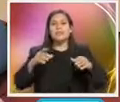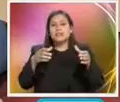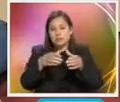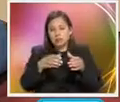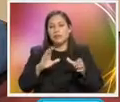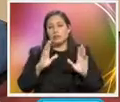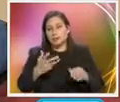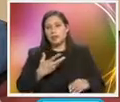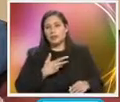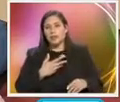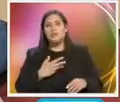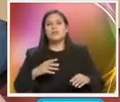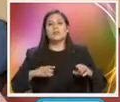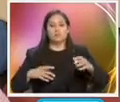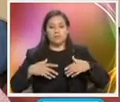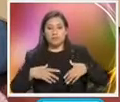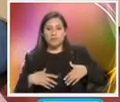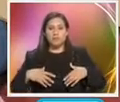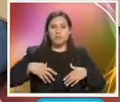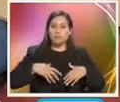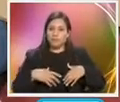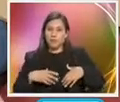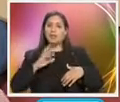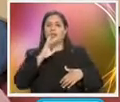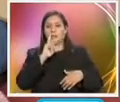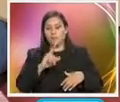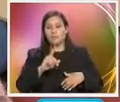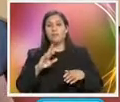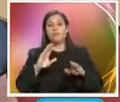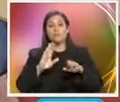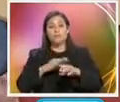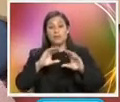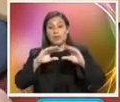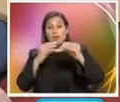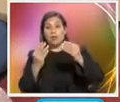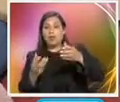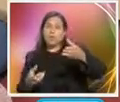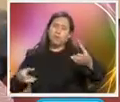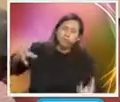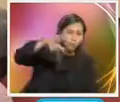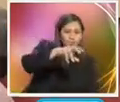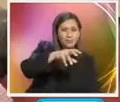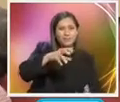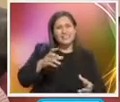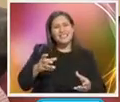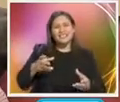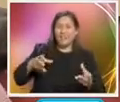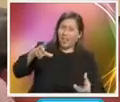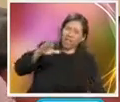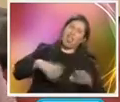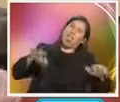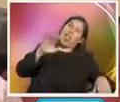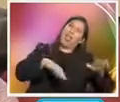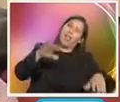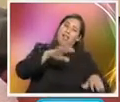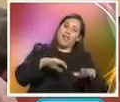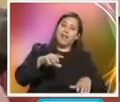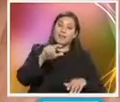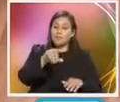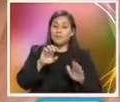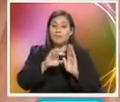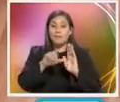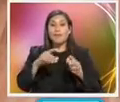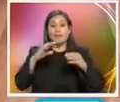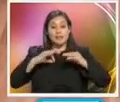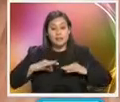chiquito, que yo creo que sería de lo más seguro que hay, porque las donas, por ejemplo, se pueden voltear. Entonces, pero aún así, aunque los tengamos con chaleco,